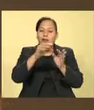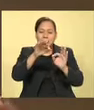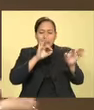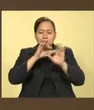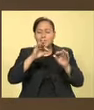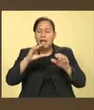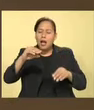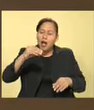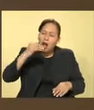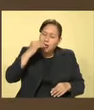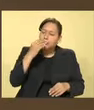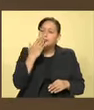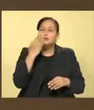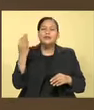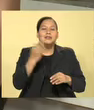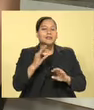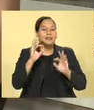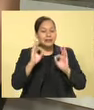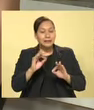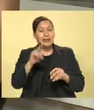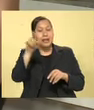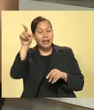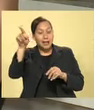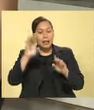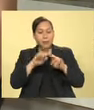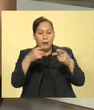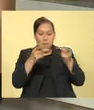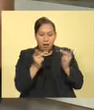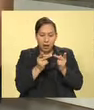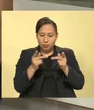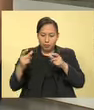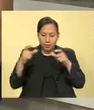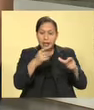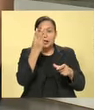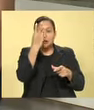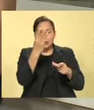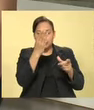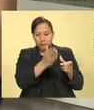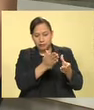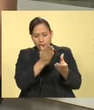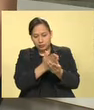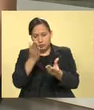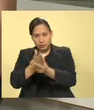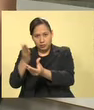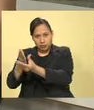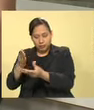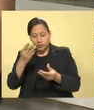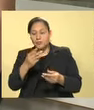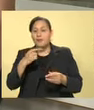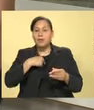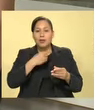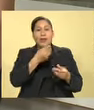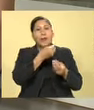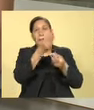una exquisitez. Yo ahí te dan un platito y no vienen tres por lo regular. Pero bueno, yo no quise